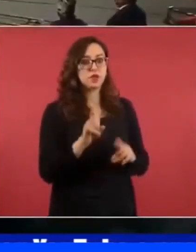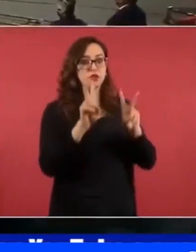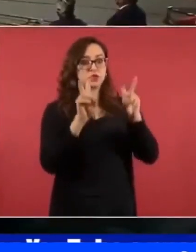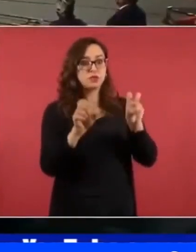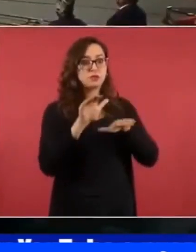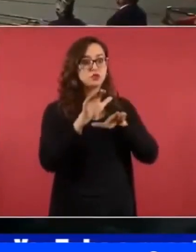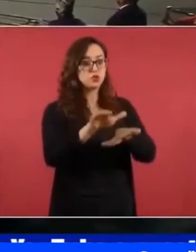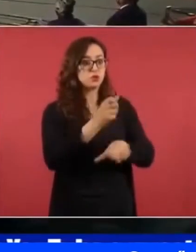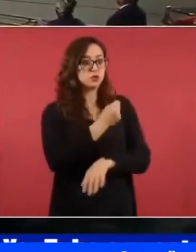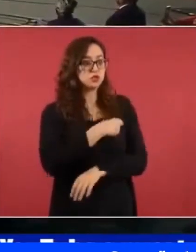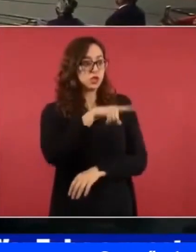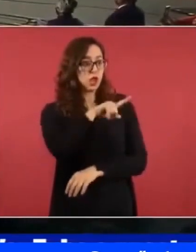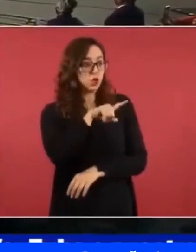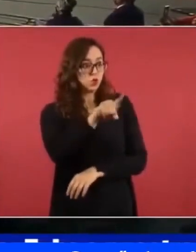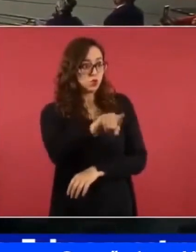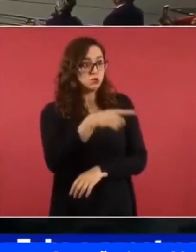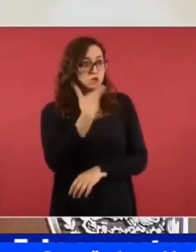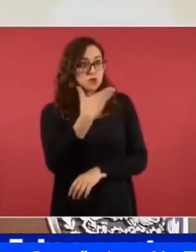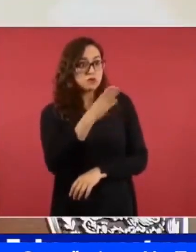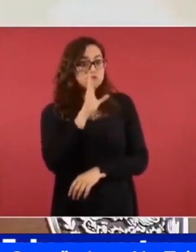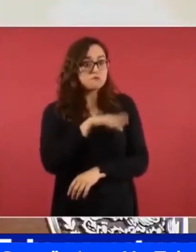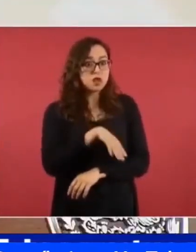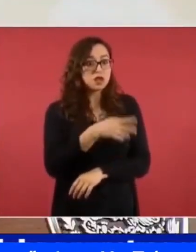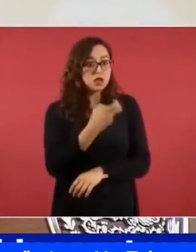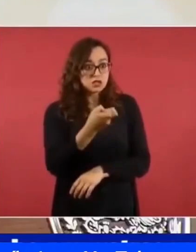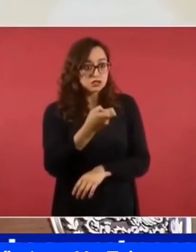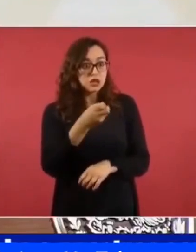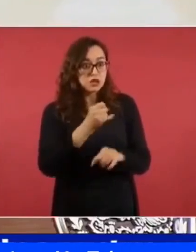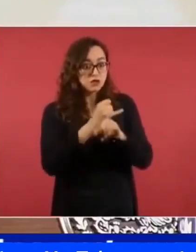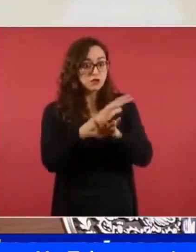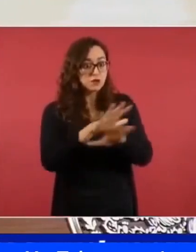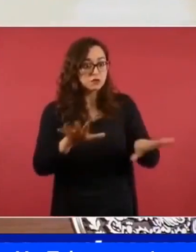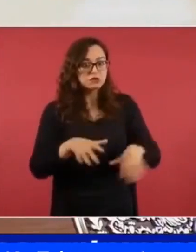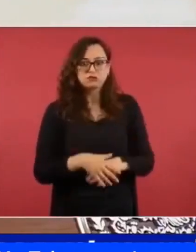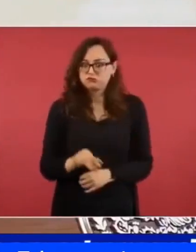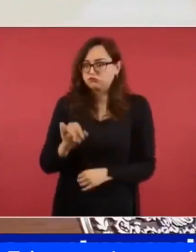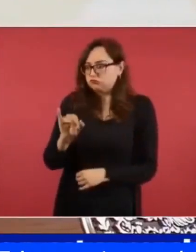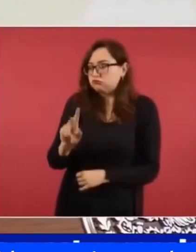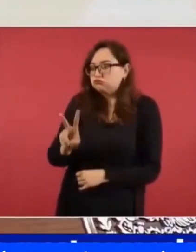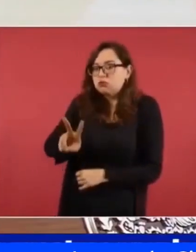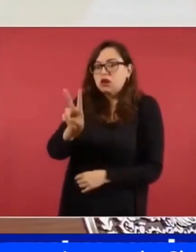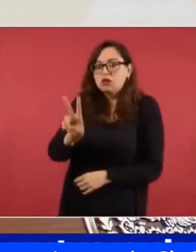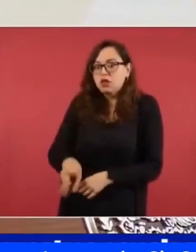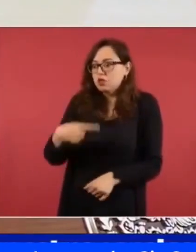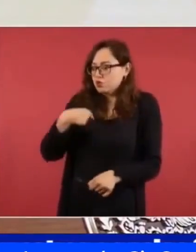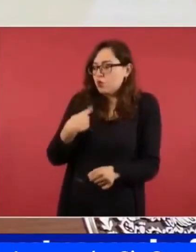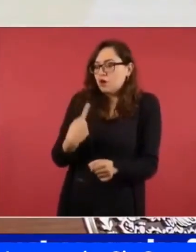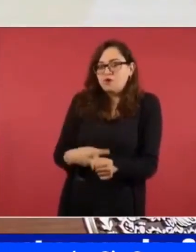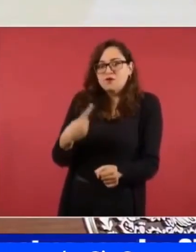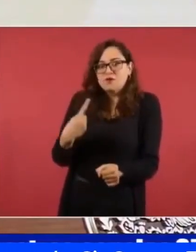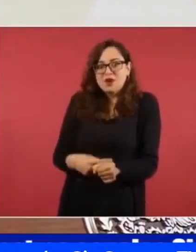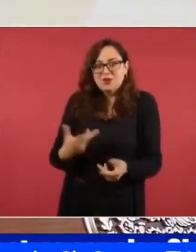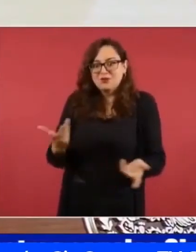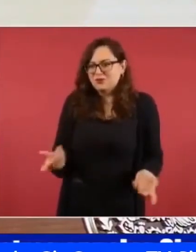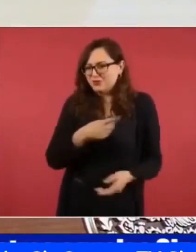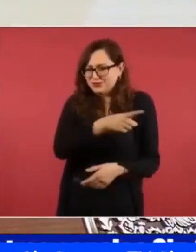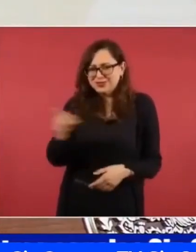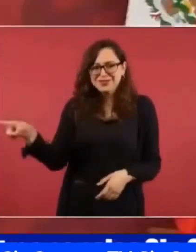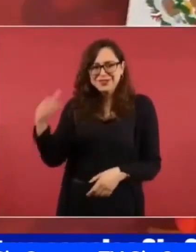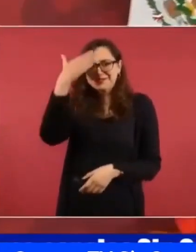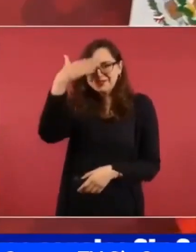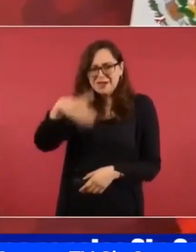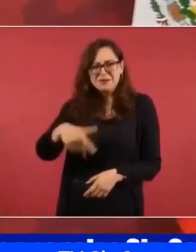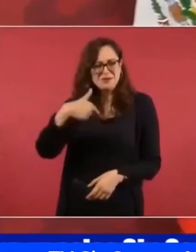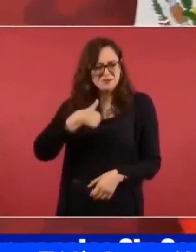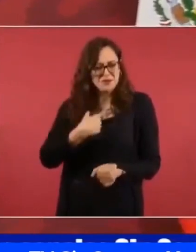ciertos o no. Sí, son ciertos, sí, yo estoy enfermo, tengo varios padecimientos,